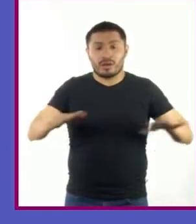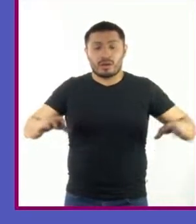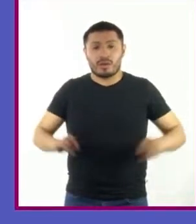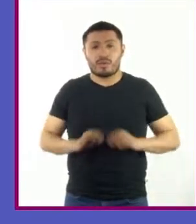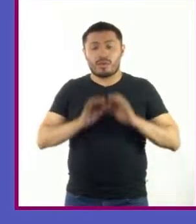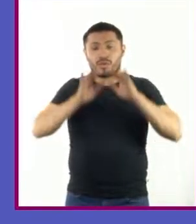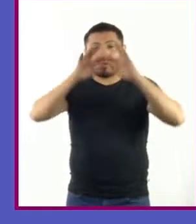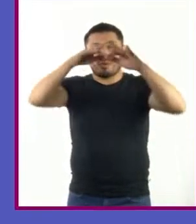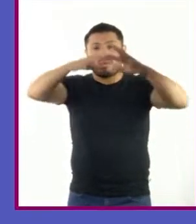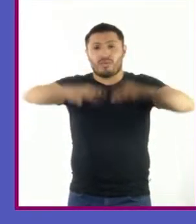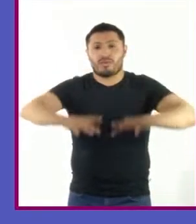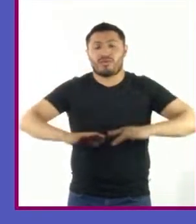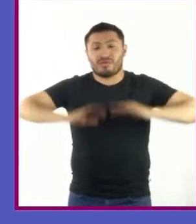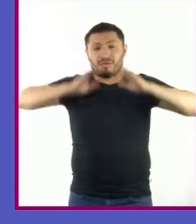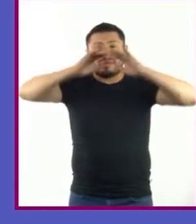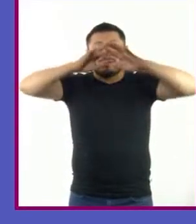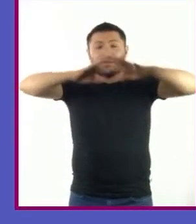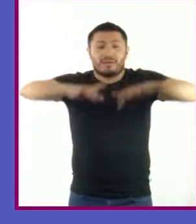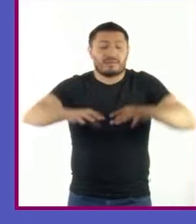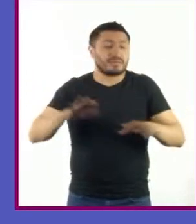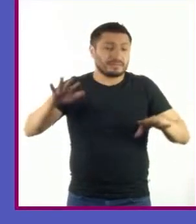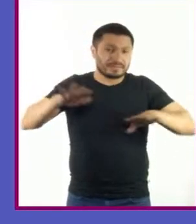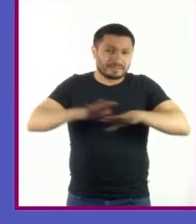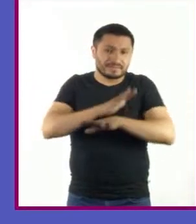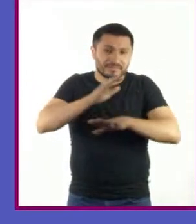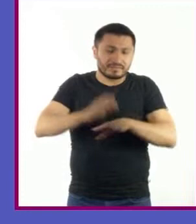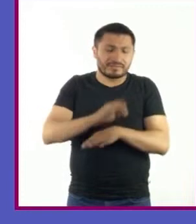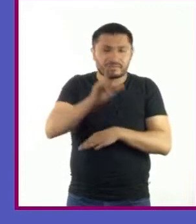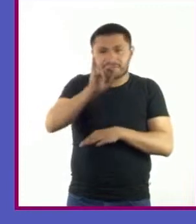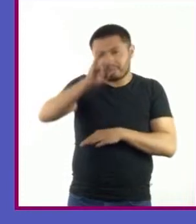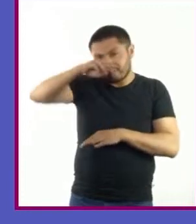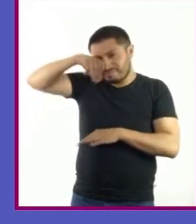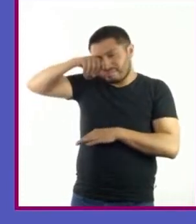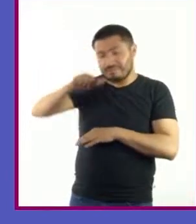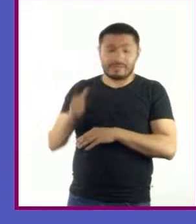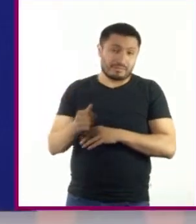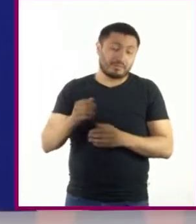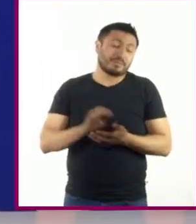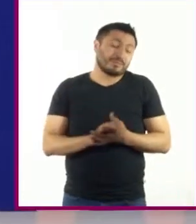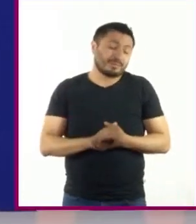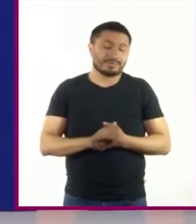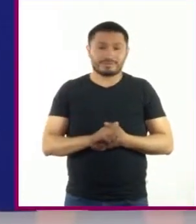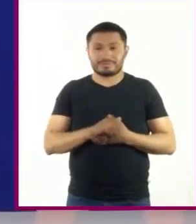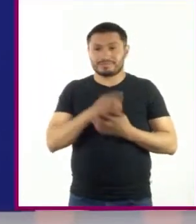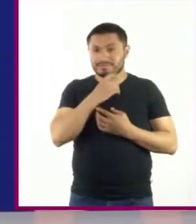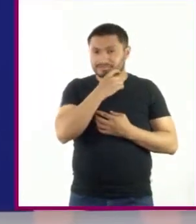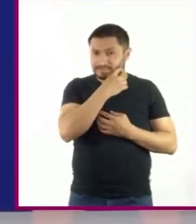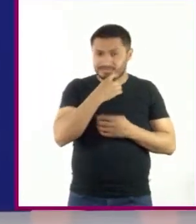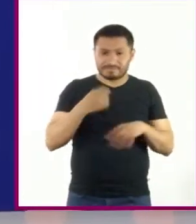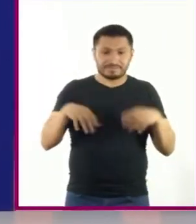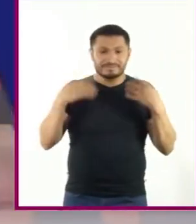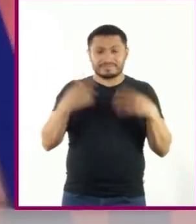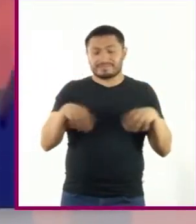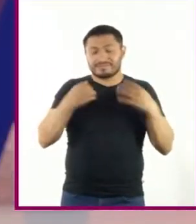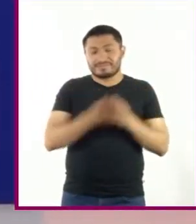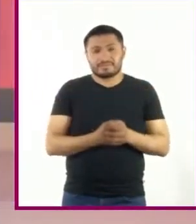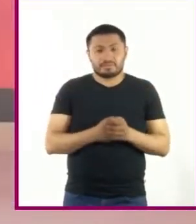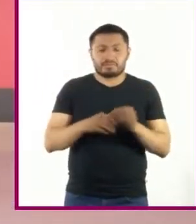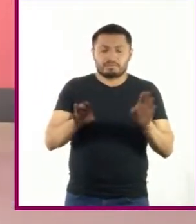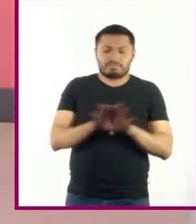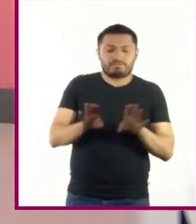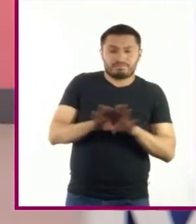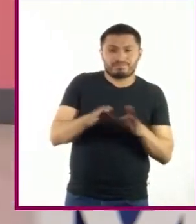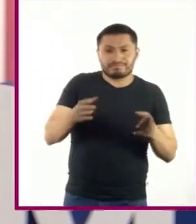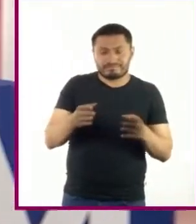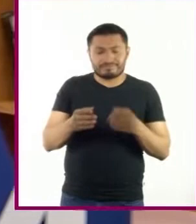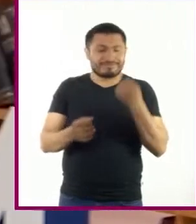redistribuyéndola, cambiando así los patrones de clima a los que estábamos acostumbrados. Ay, profesora, ya así como que le veo